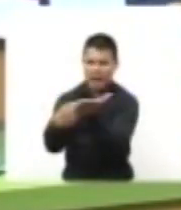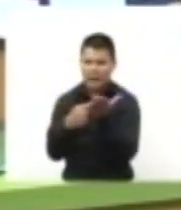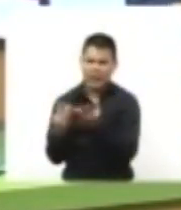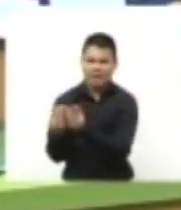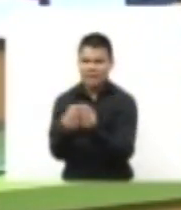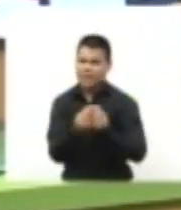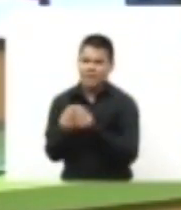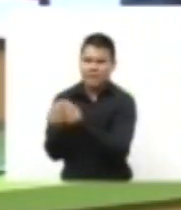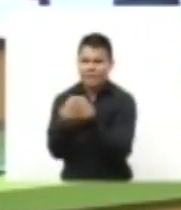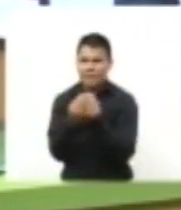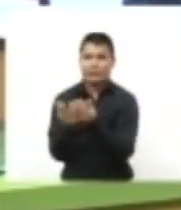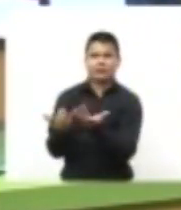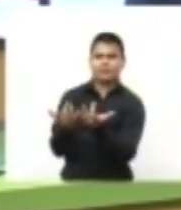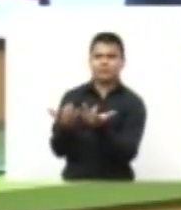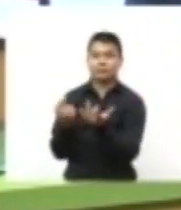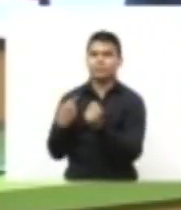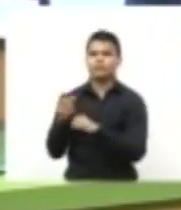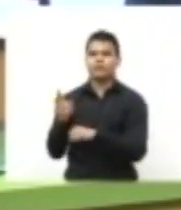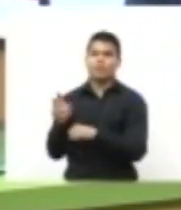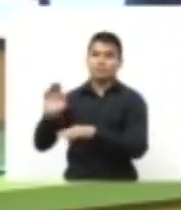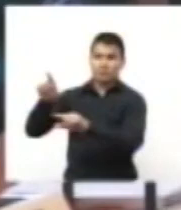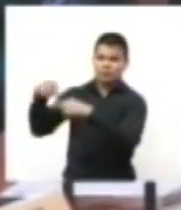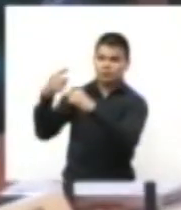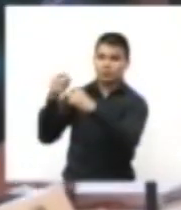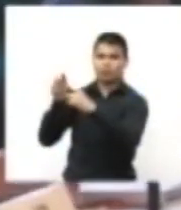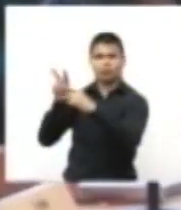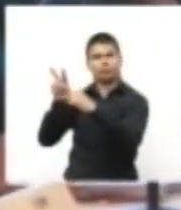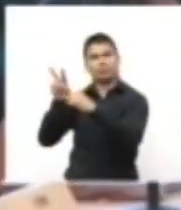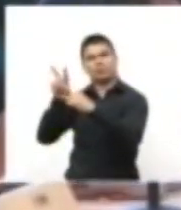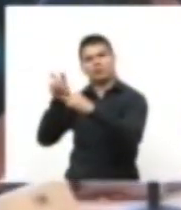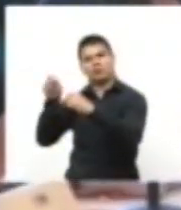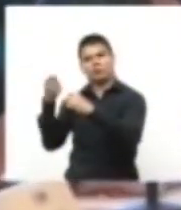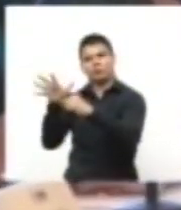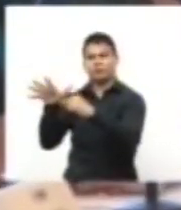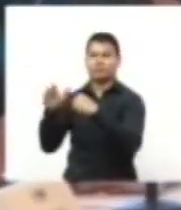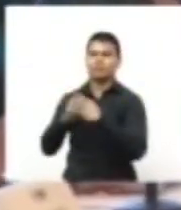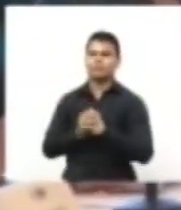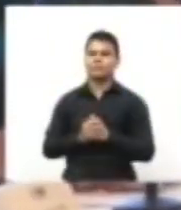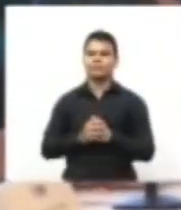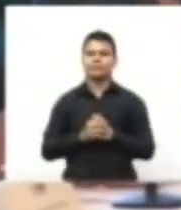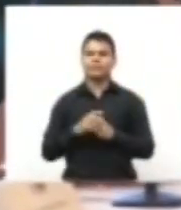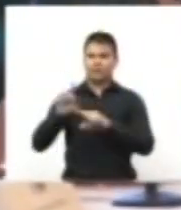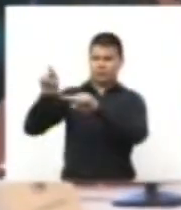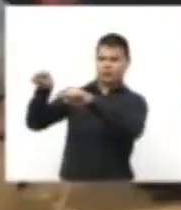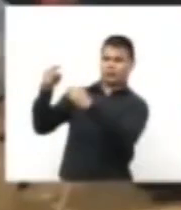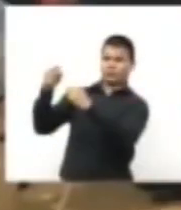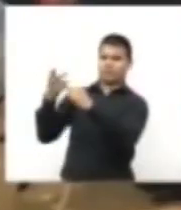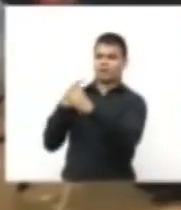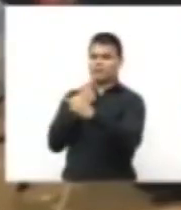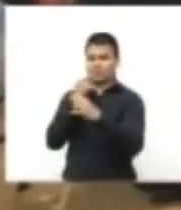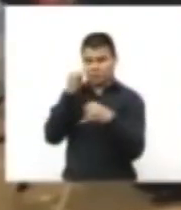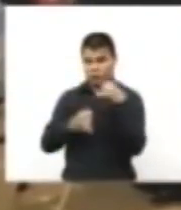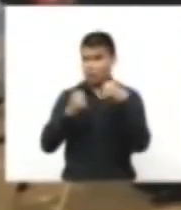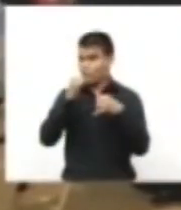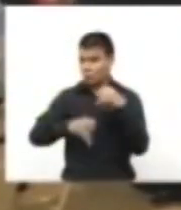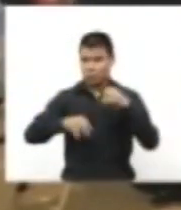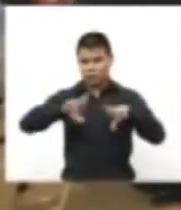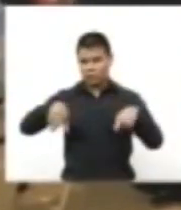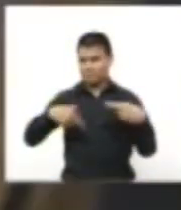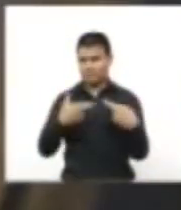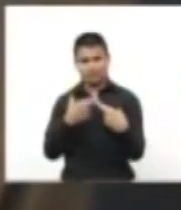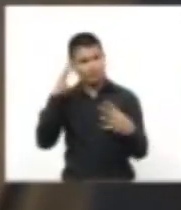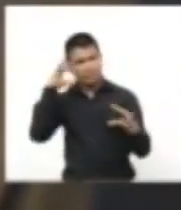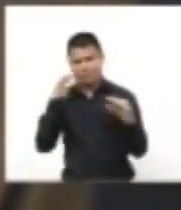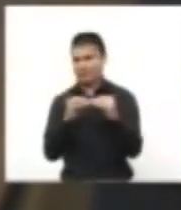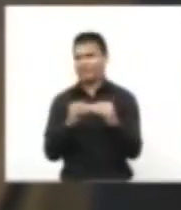trabajadores y un 8,5% por los sindicalistas. La Comisión de Concertación Salarial terminó su última reunión sin lograr un acuerdo